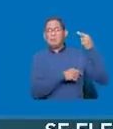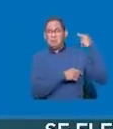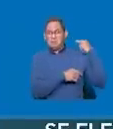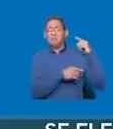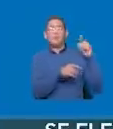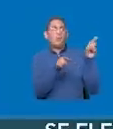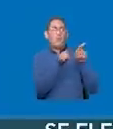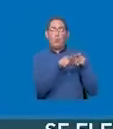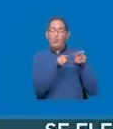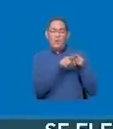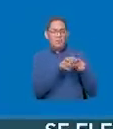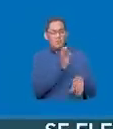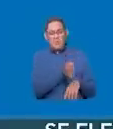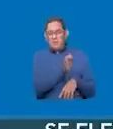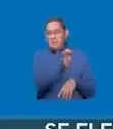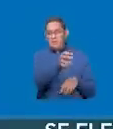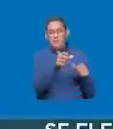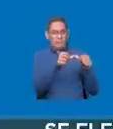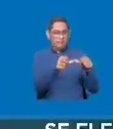anteriormente